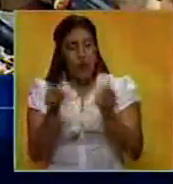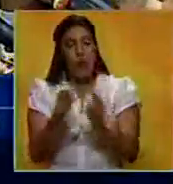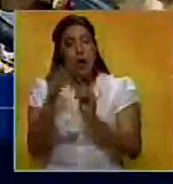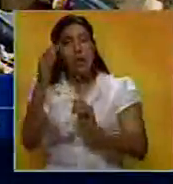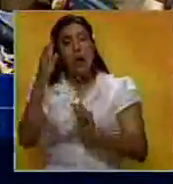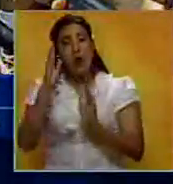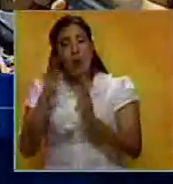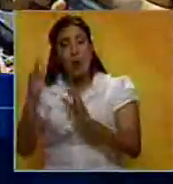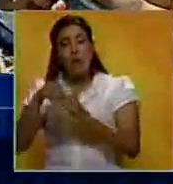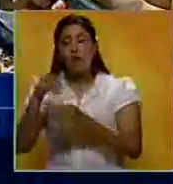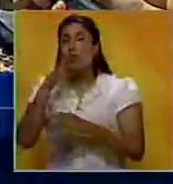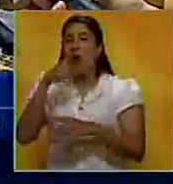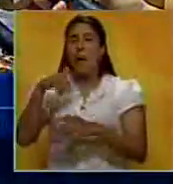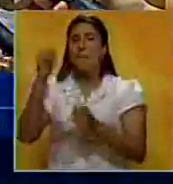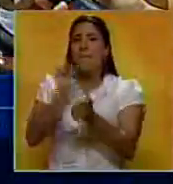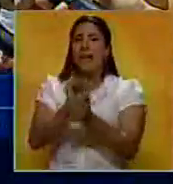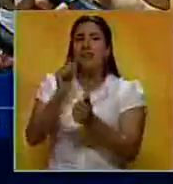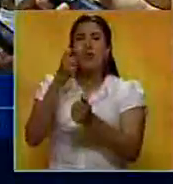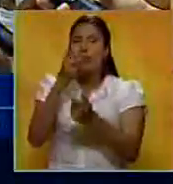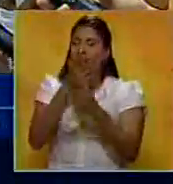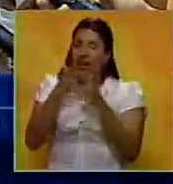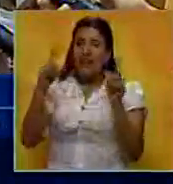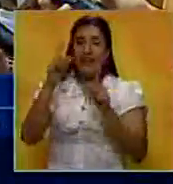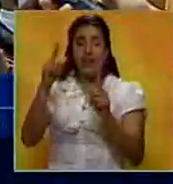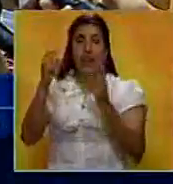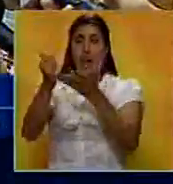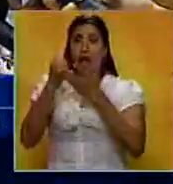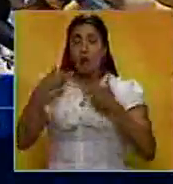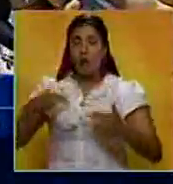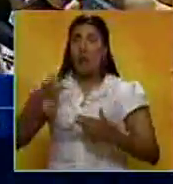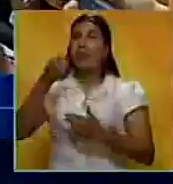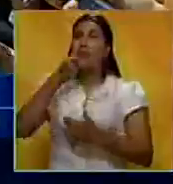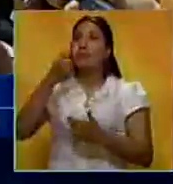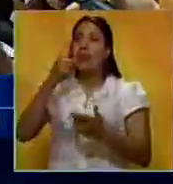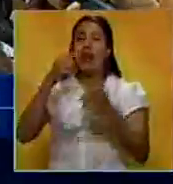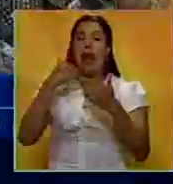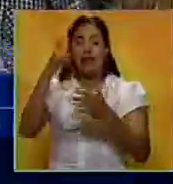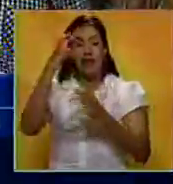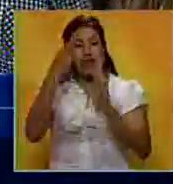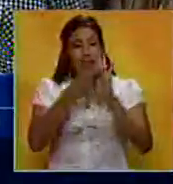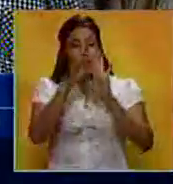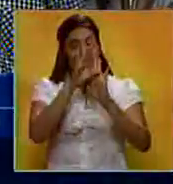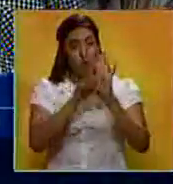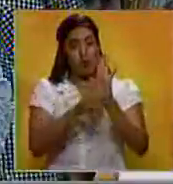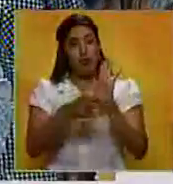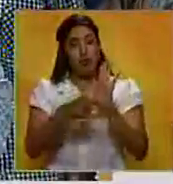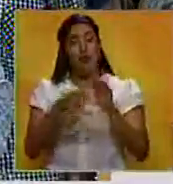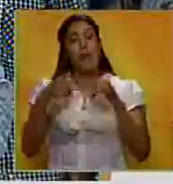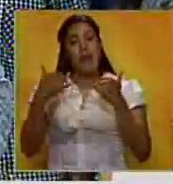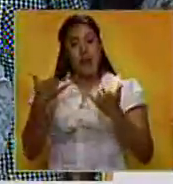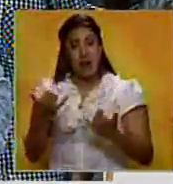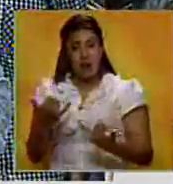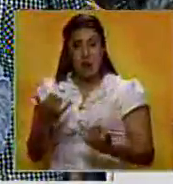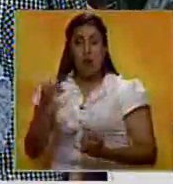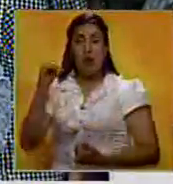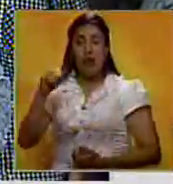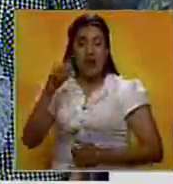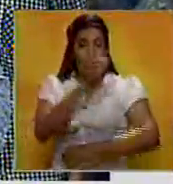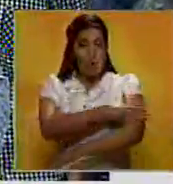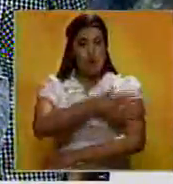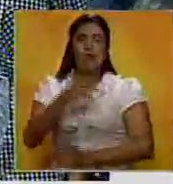electoral, el que no haya más presos políticos, el que se abra el canal humanitario y el que se respete la Constitución. Bien, la dirigencia opositora ha